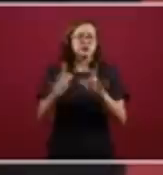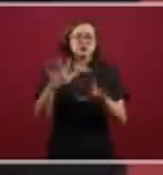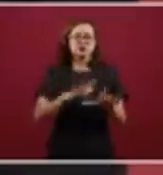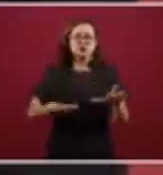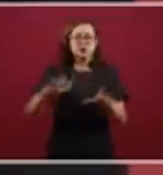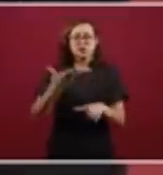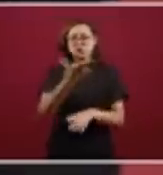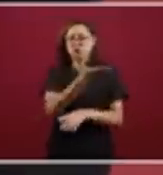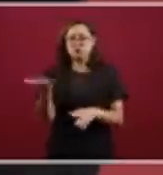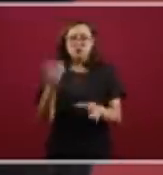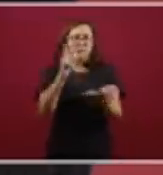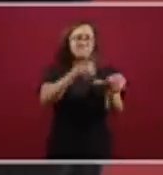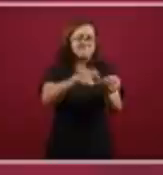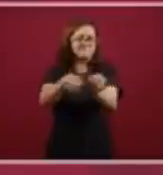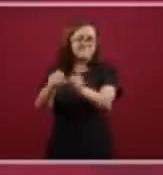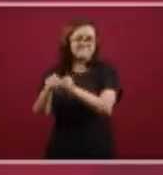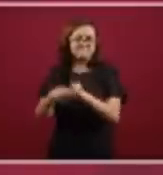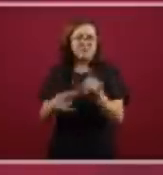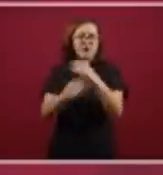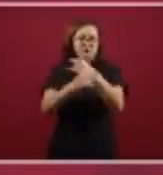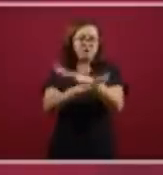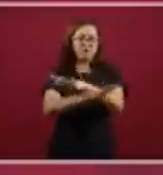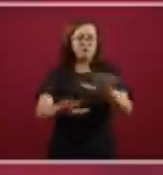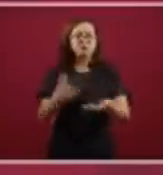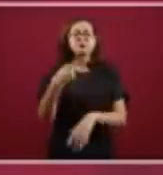sociales, pero al mismo tiempo